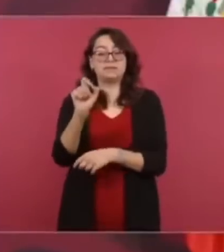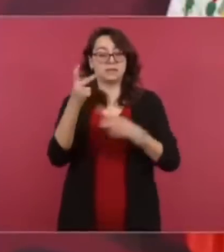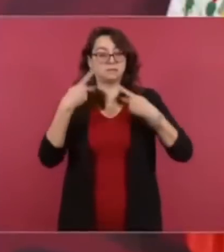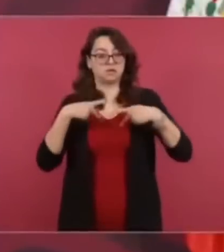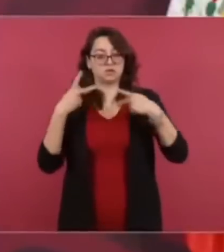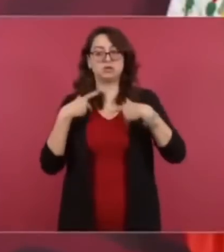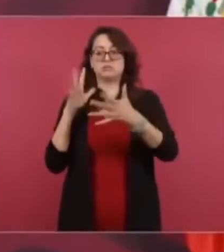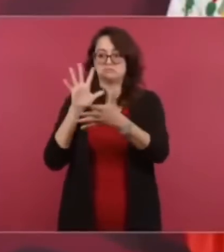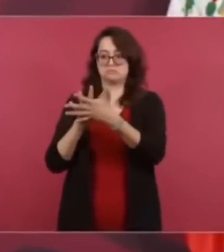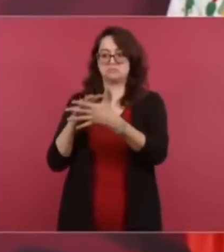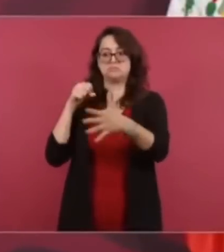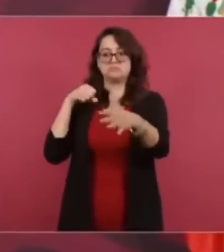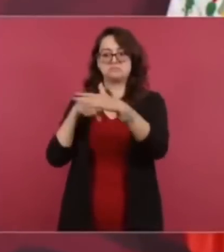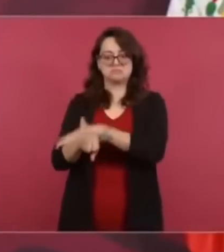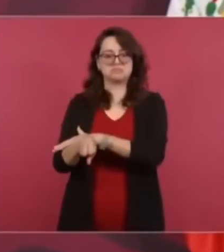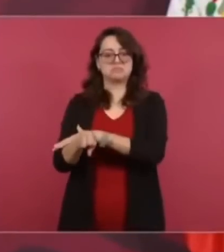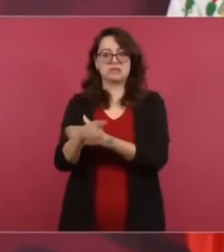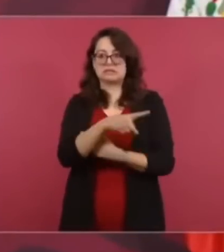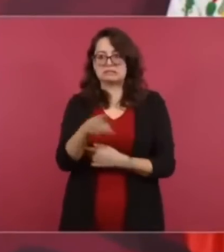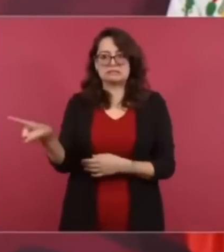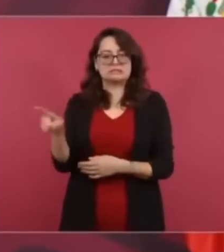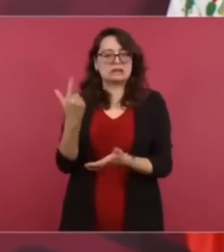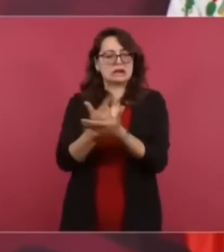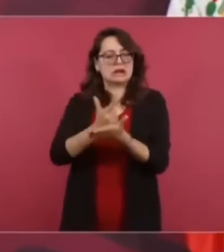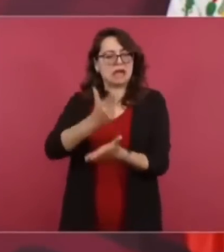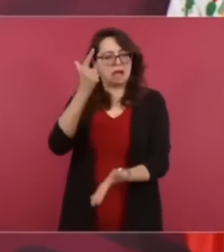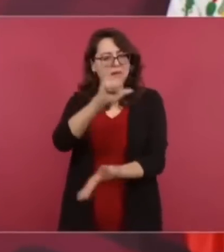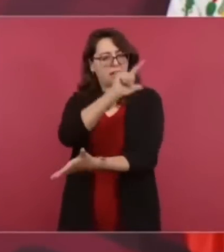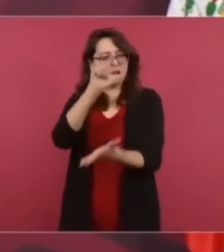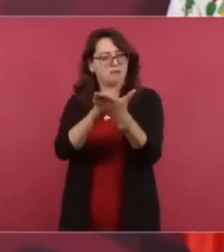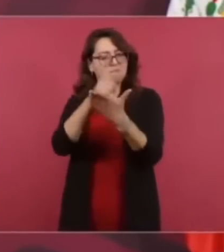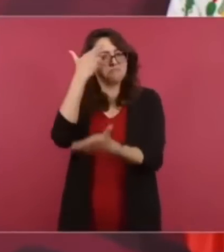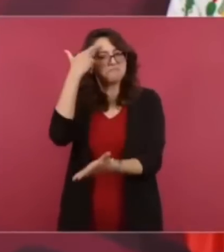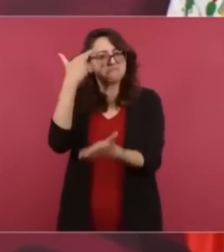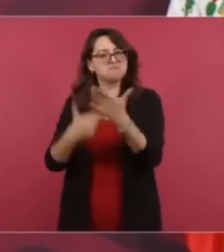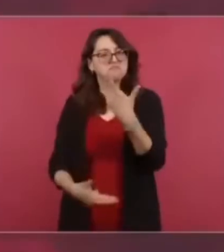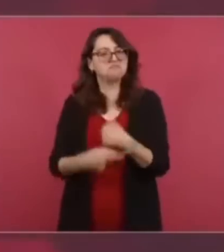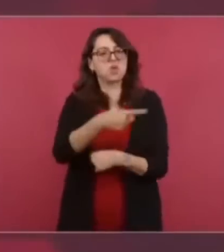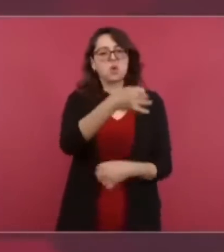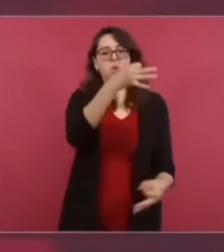pero grandes. Esto que hicieron, por ejemplo, de